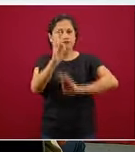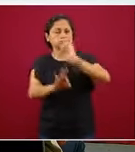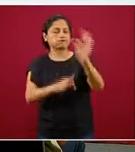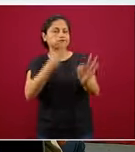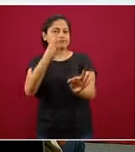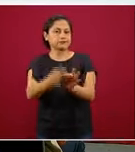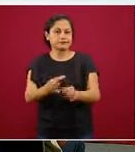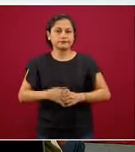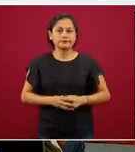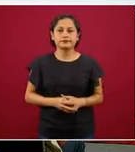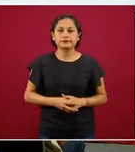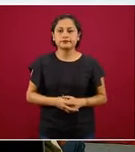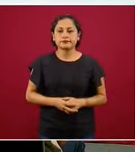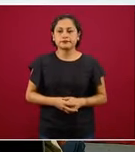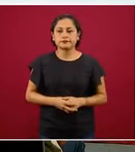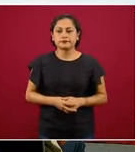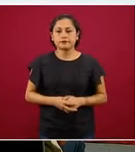favor.